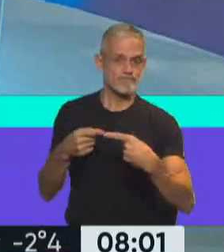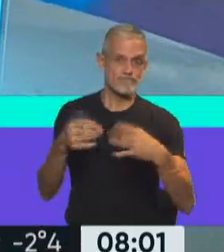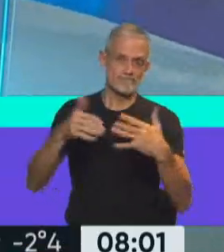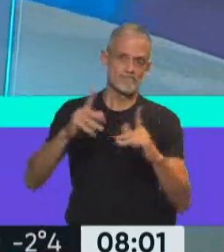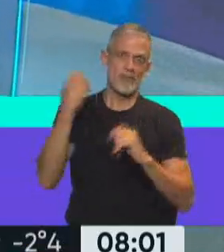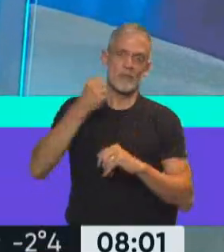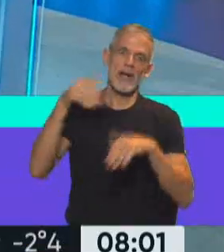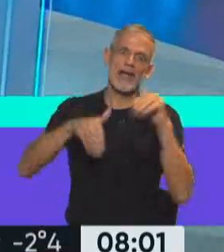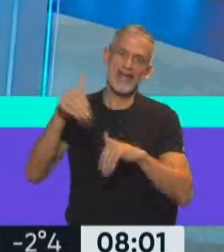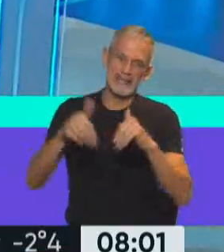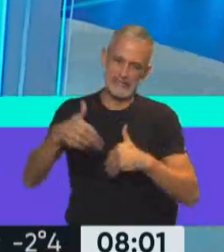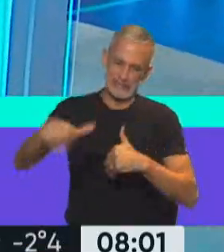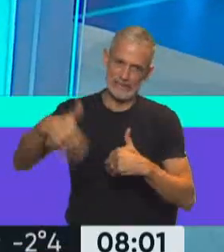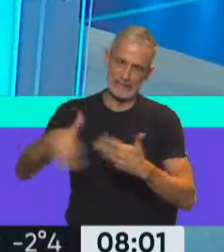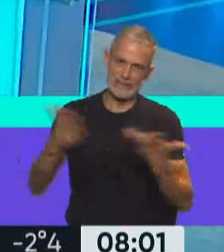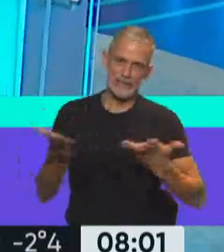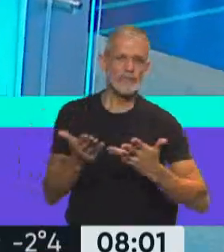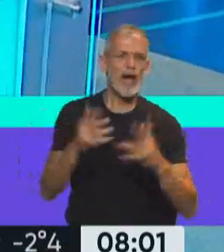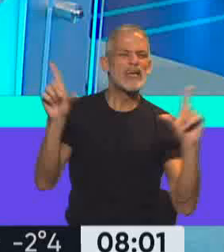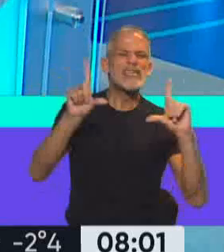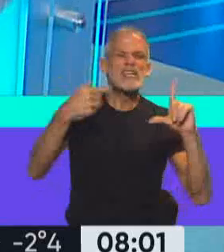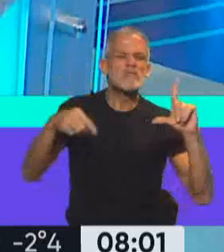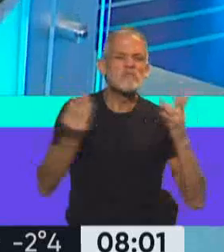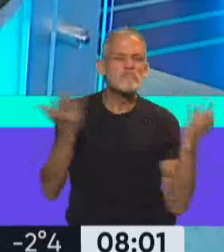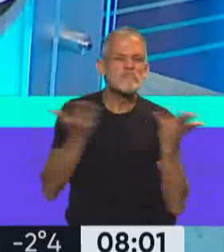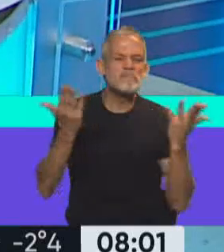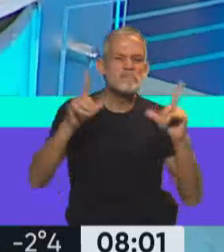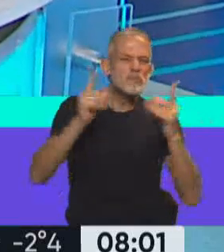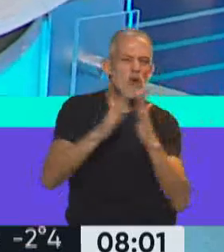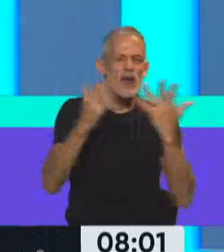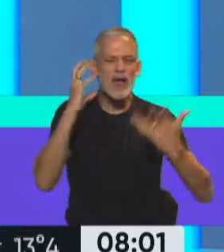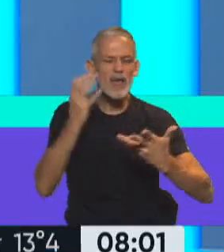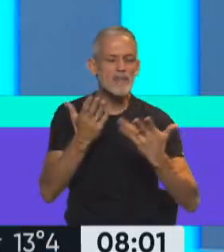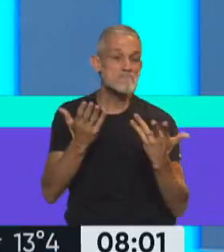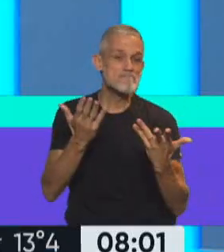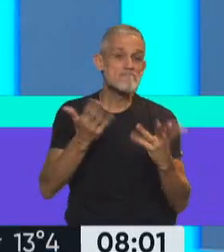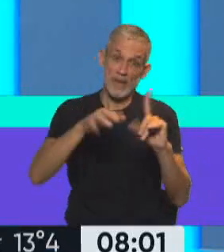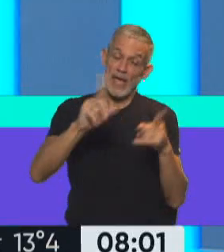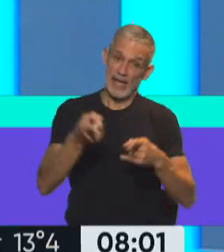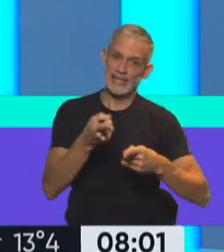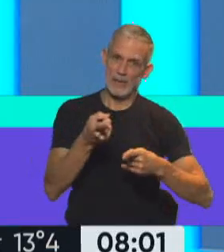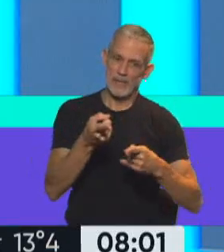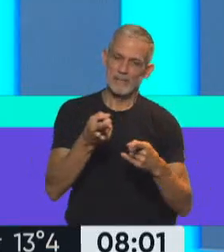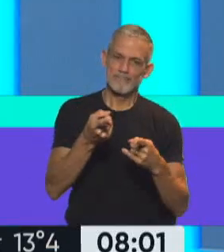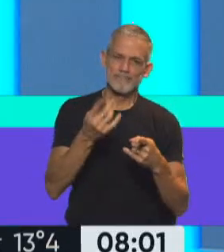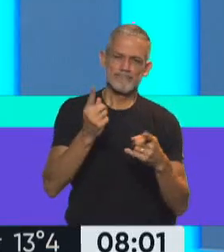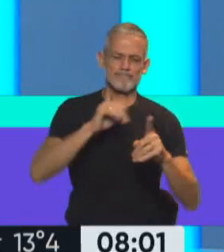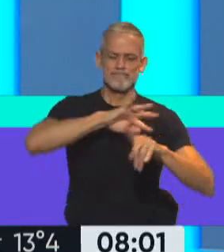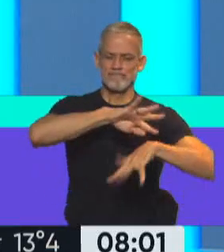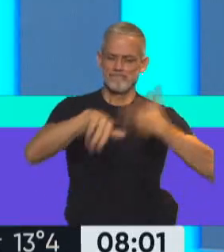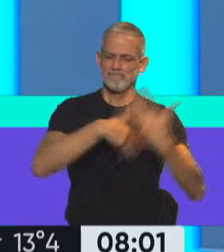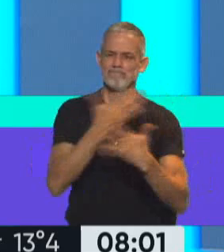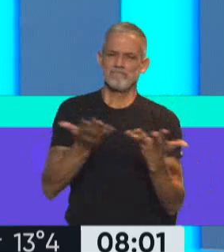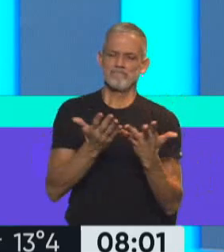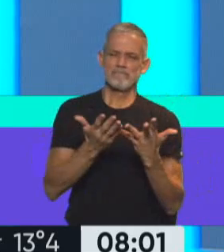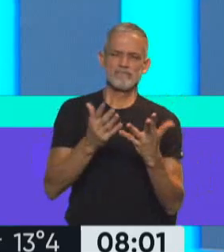elecciones, las legislativas que están muy próximas. ¿Y los medios? Bueno, los medios evidentemente también están de alguna manera mezclados. Por un lado con